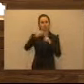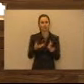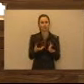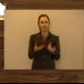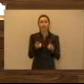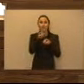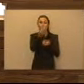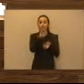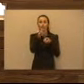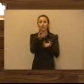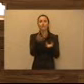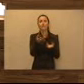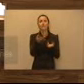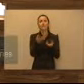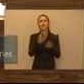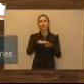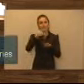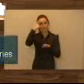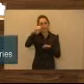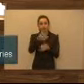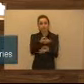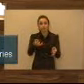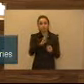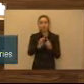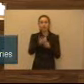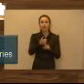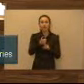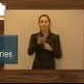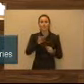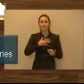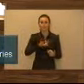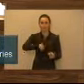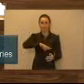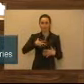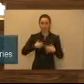Informan sobre la eficacia de resolución de nuestro sistema.